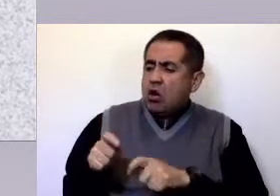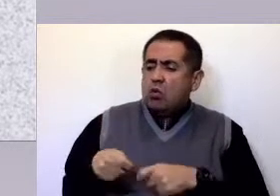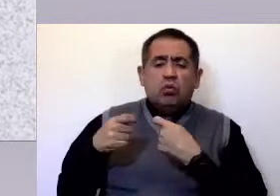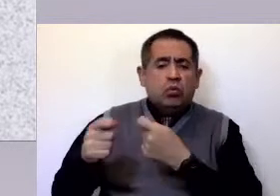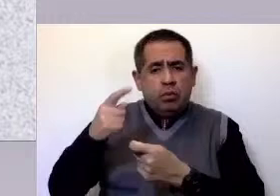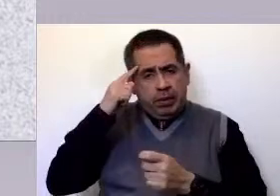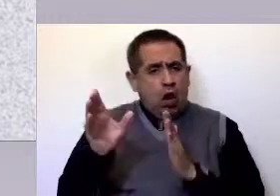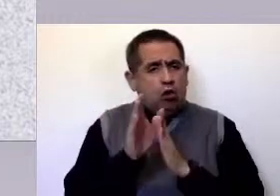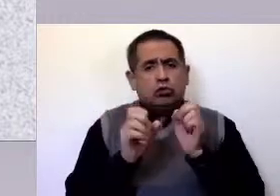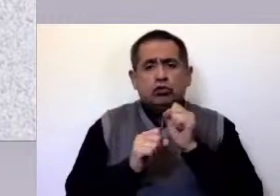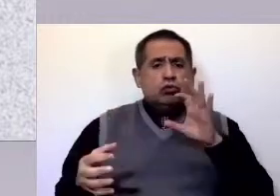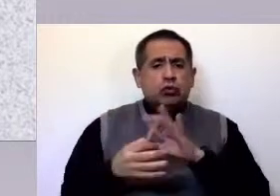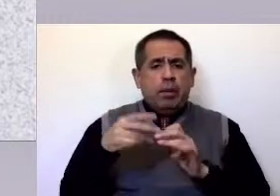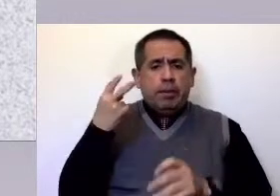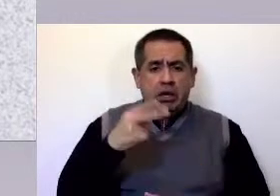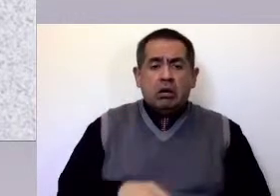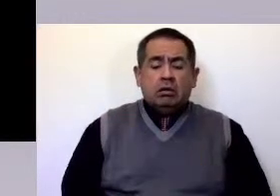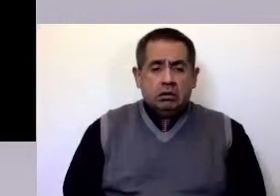mexicano